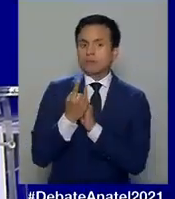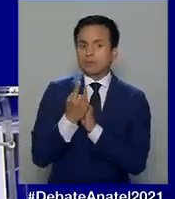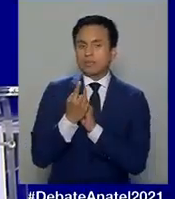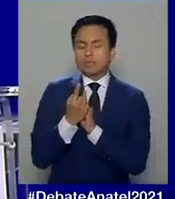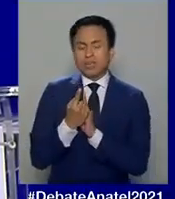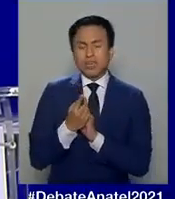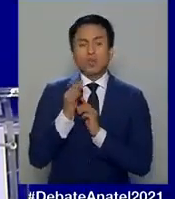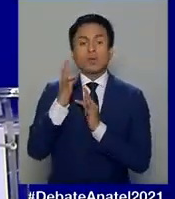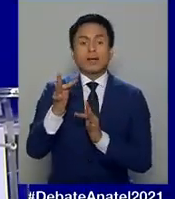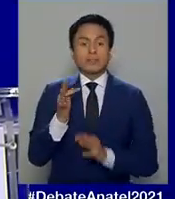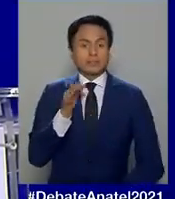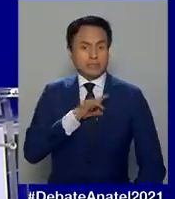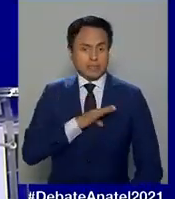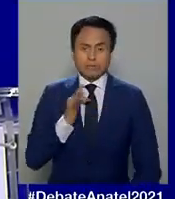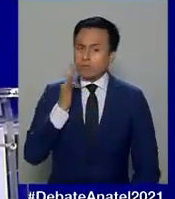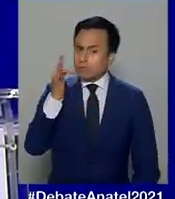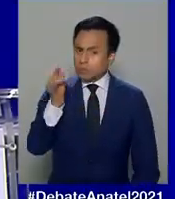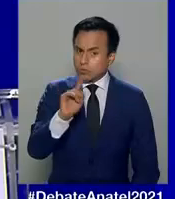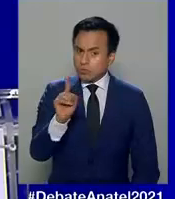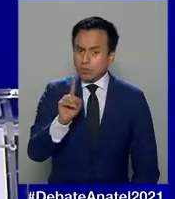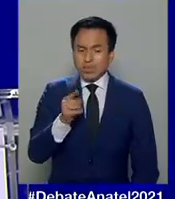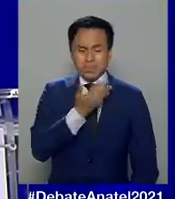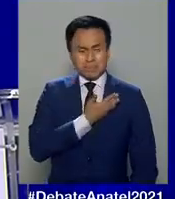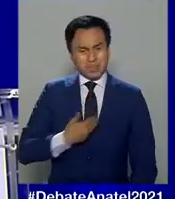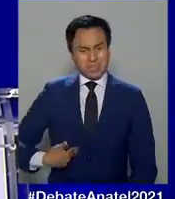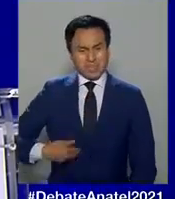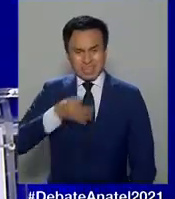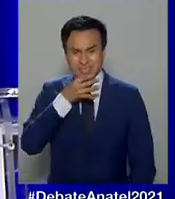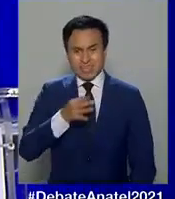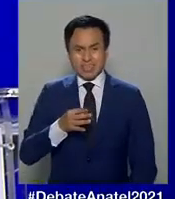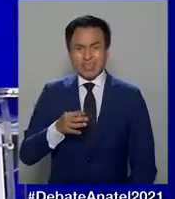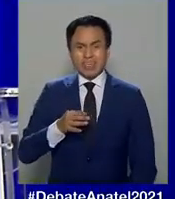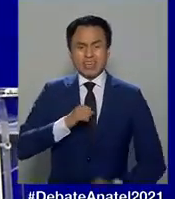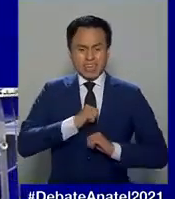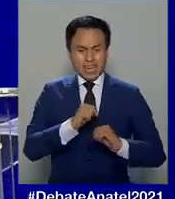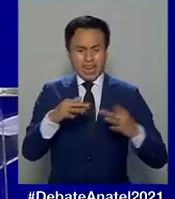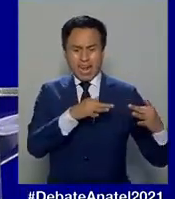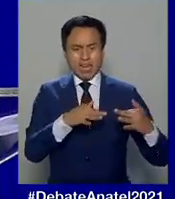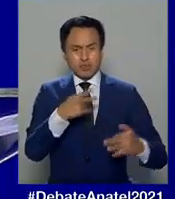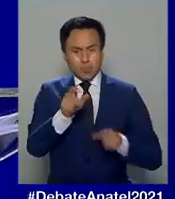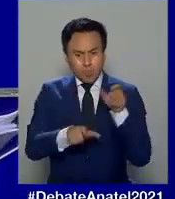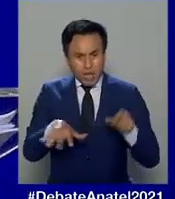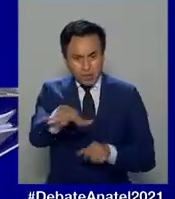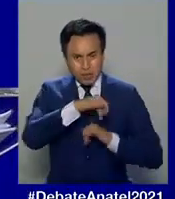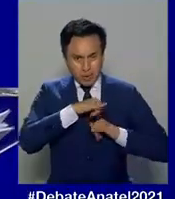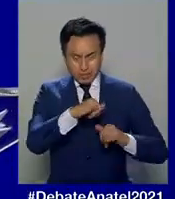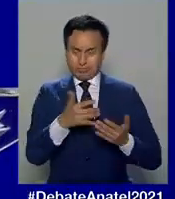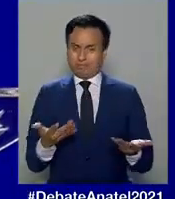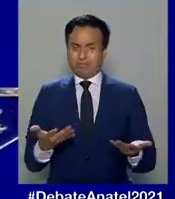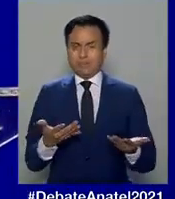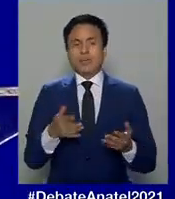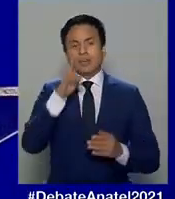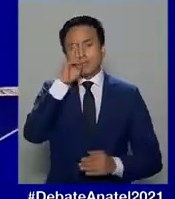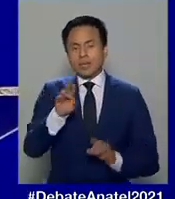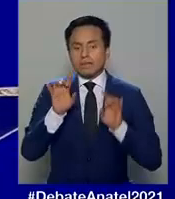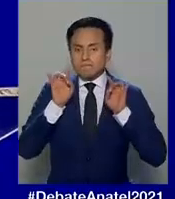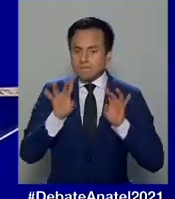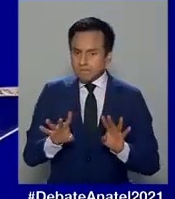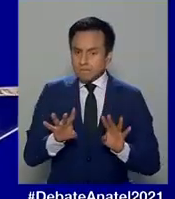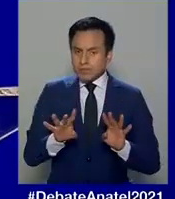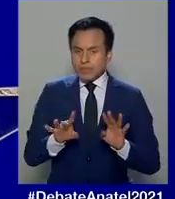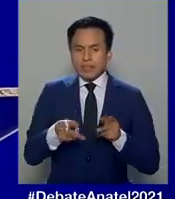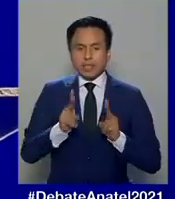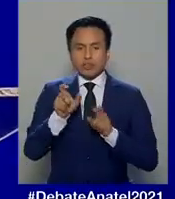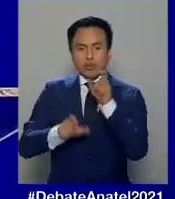No queremos que nunca más en Chile haya un presidente que le declare la guerra a su propio pueblo, y vamos a respetar de manera irrestricta